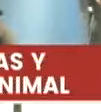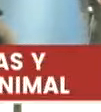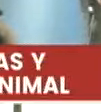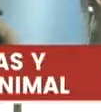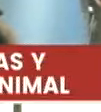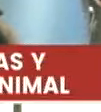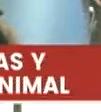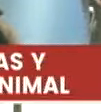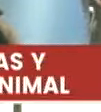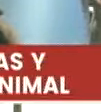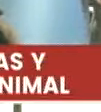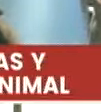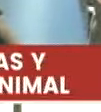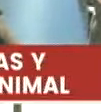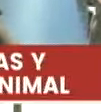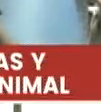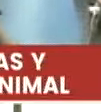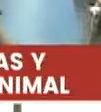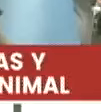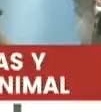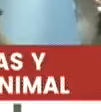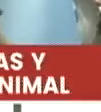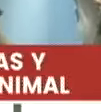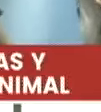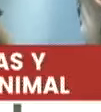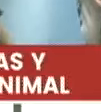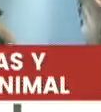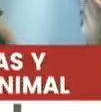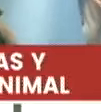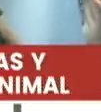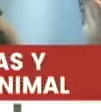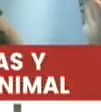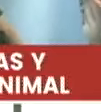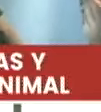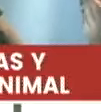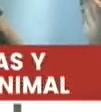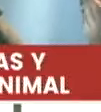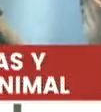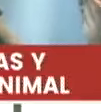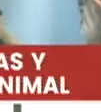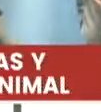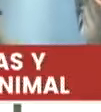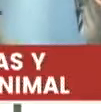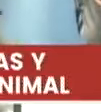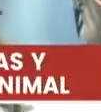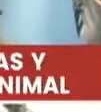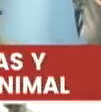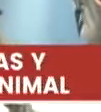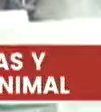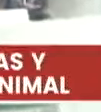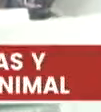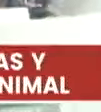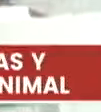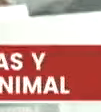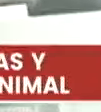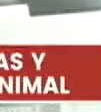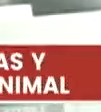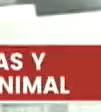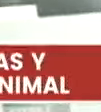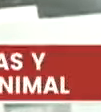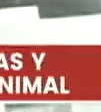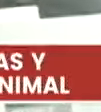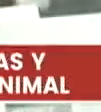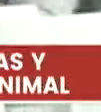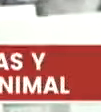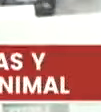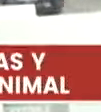delito, de matar y de torturar un animal, repito, que es un ser viviente, y también ha sido reconocido que son